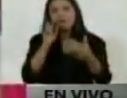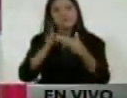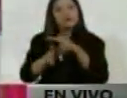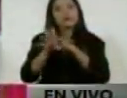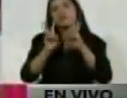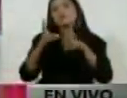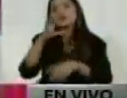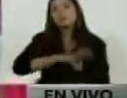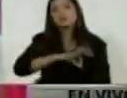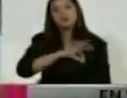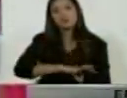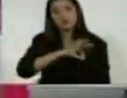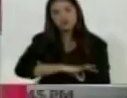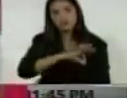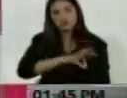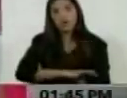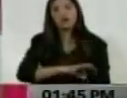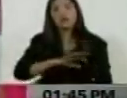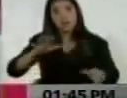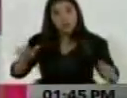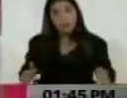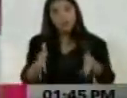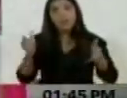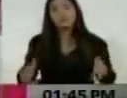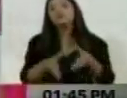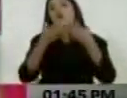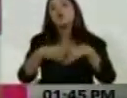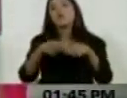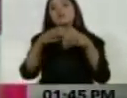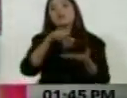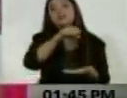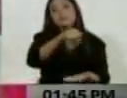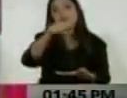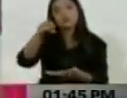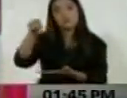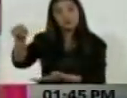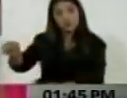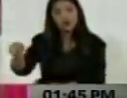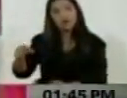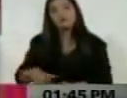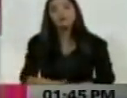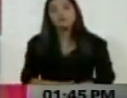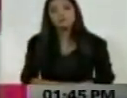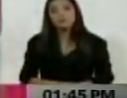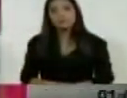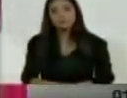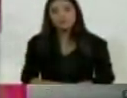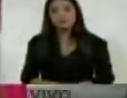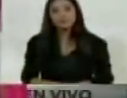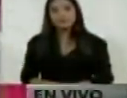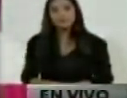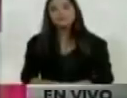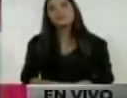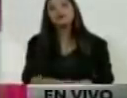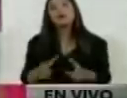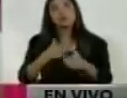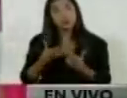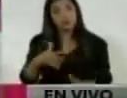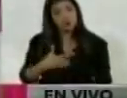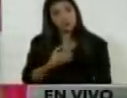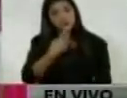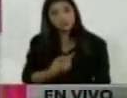social, es el impulso de los comités locales de abastecimiento y producción de los CLAP. Y en ese sentido puedo